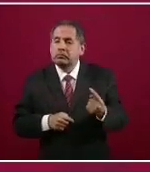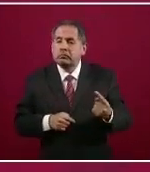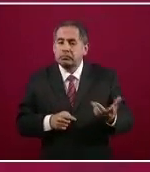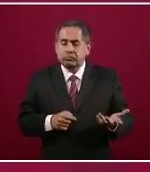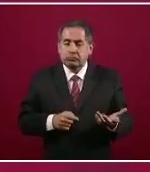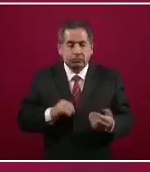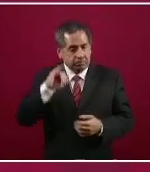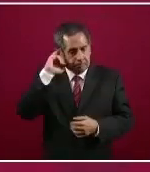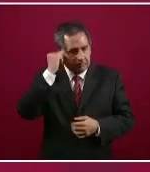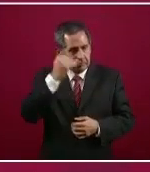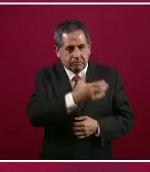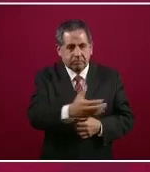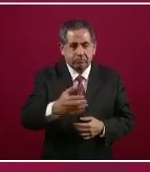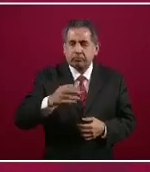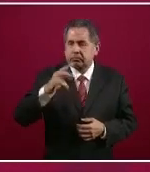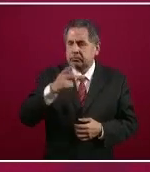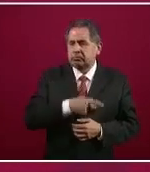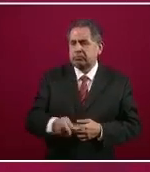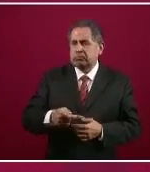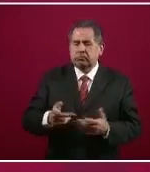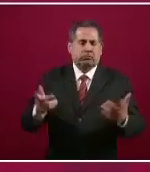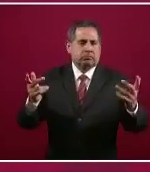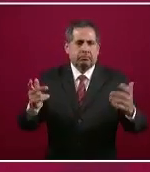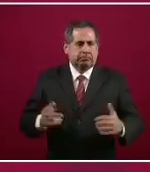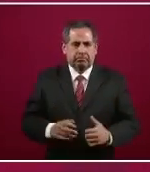y campesinos pobres.